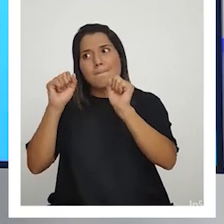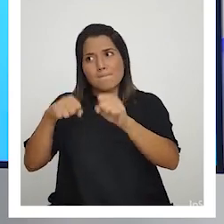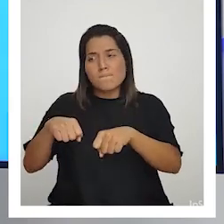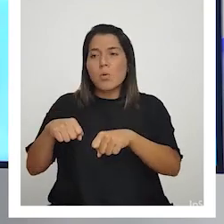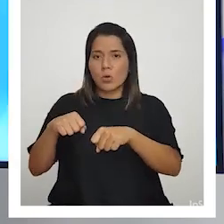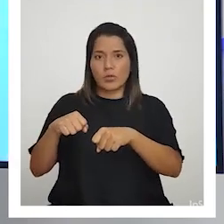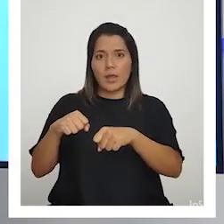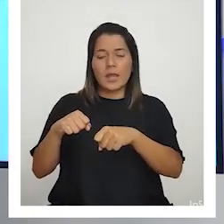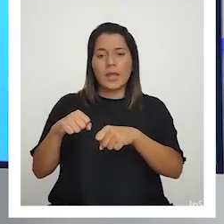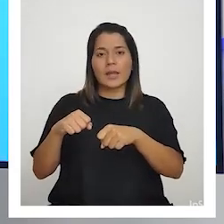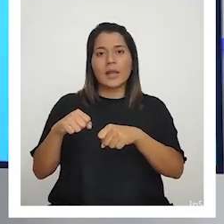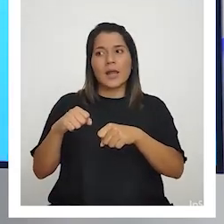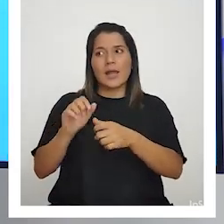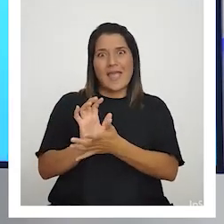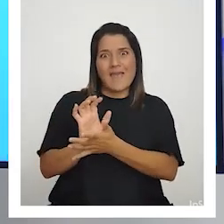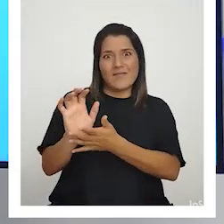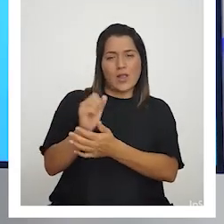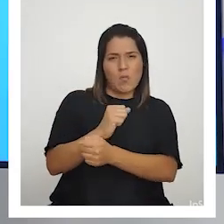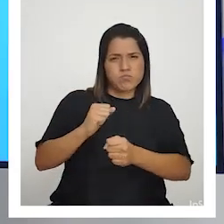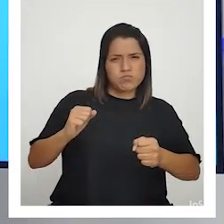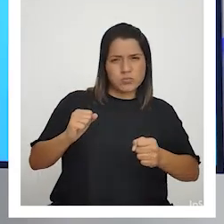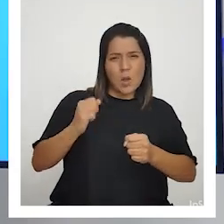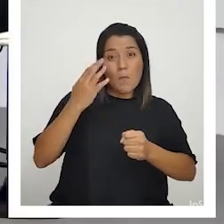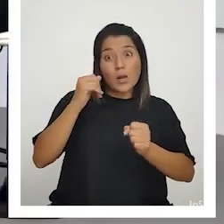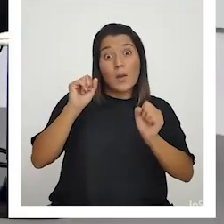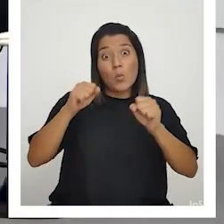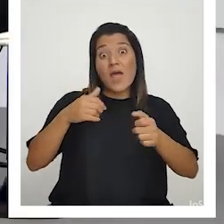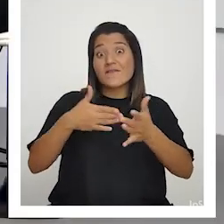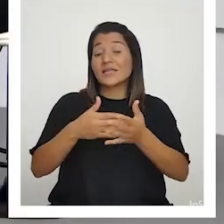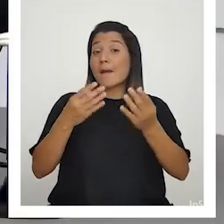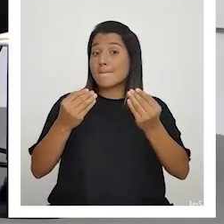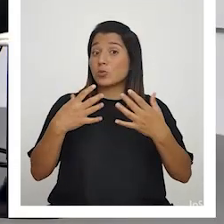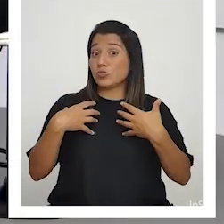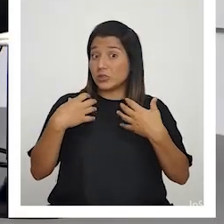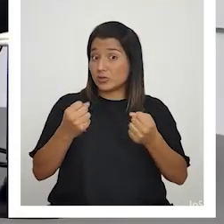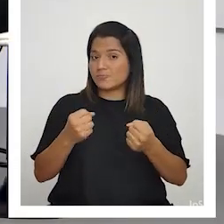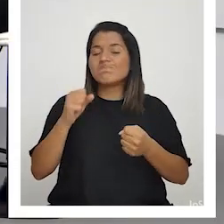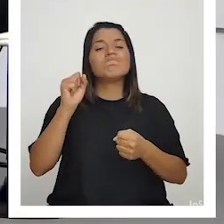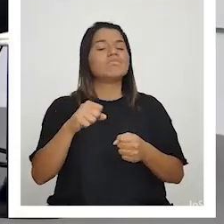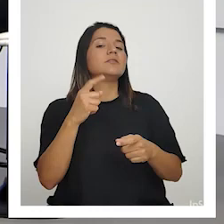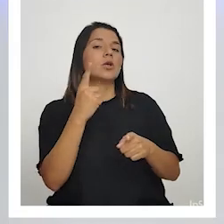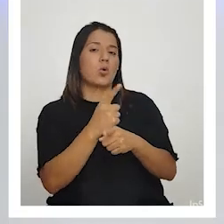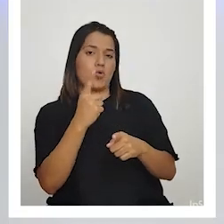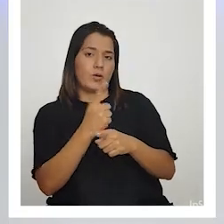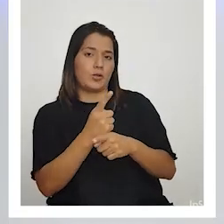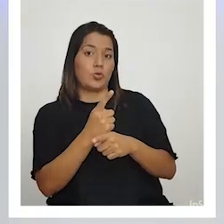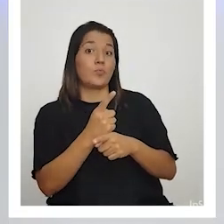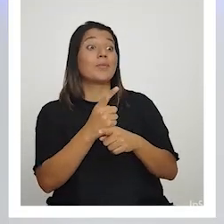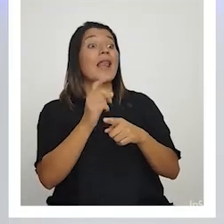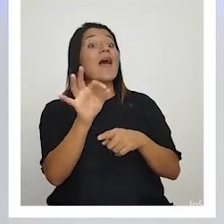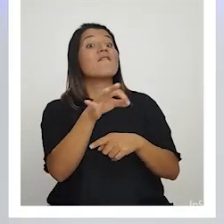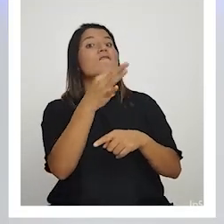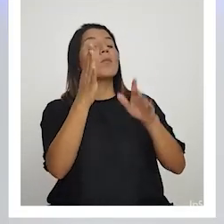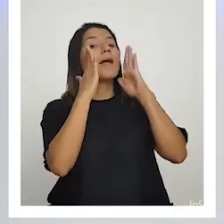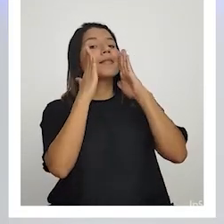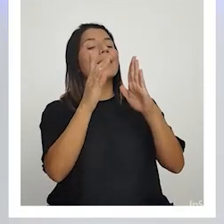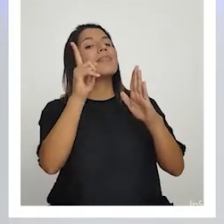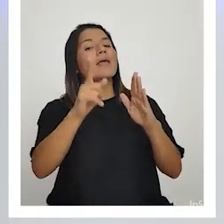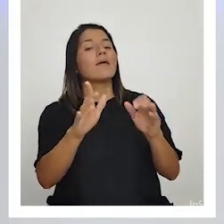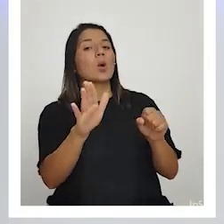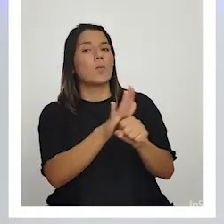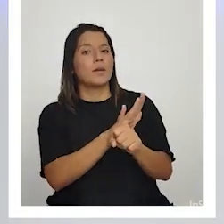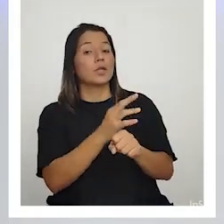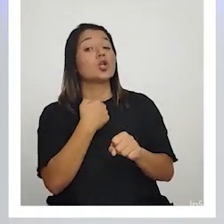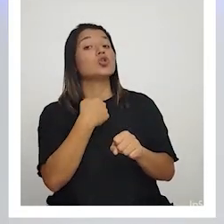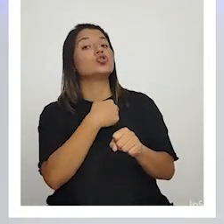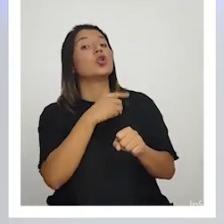acarrea muchos perjuicios a la salud. Así es. Sí, el abordaje debe ser integral, debemos ver a la persona